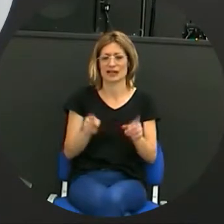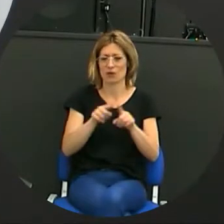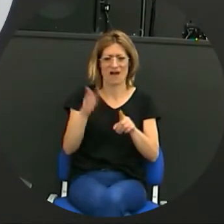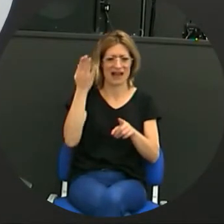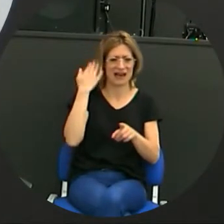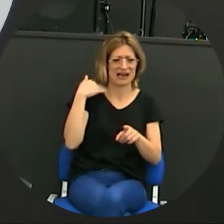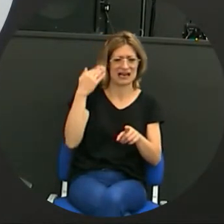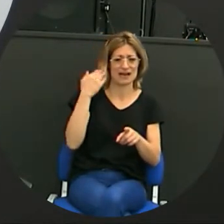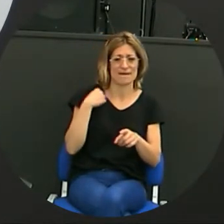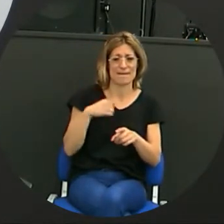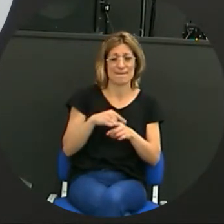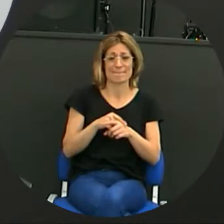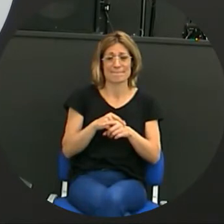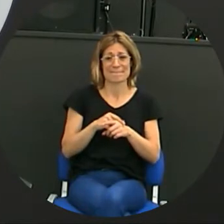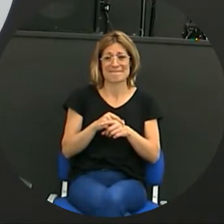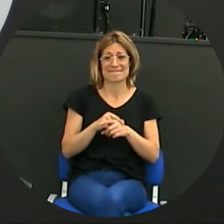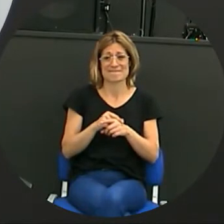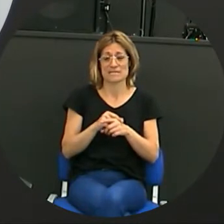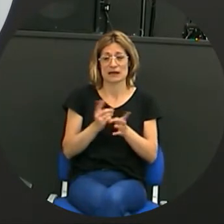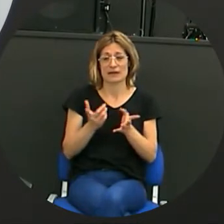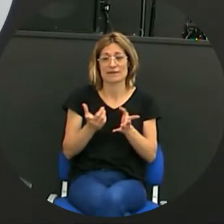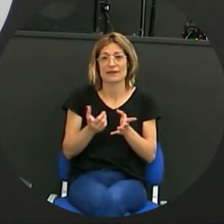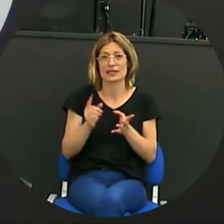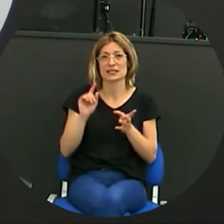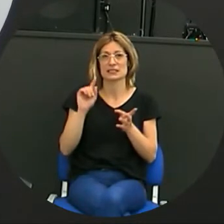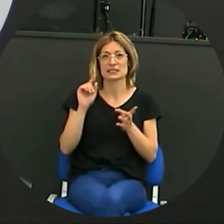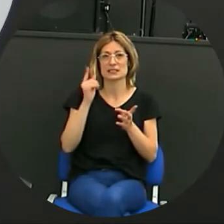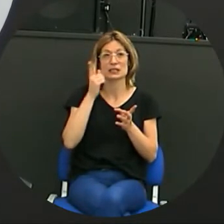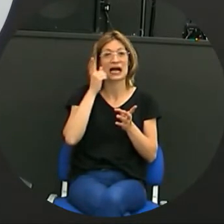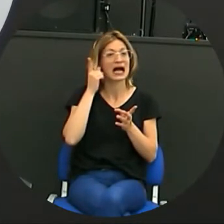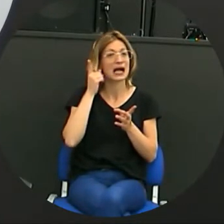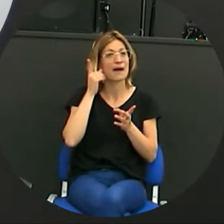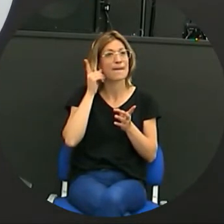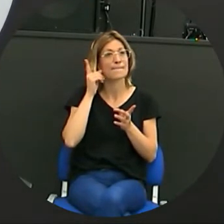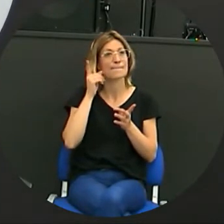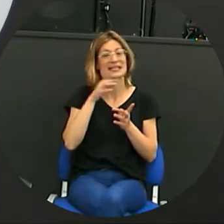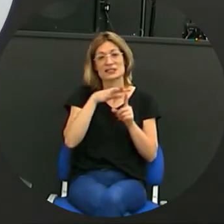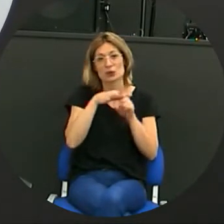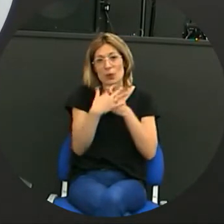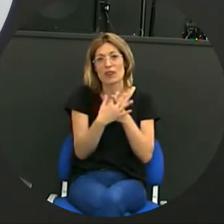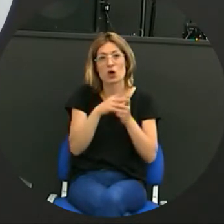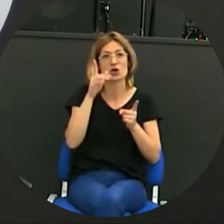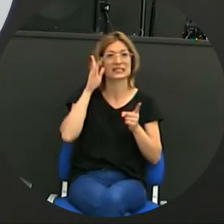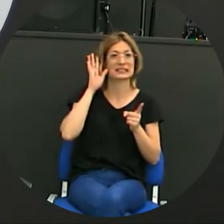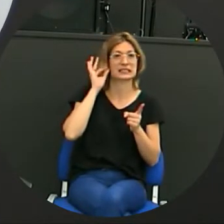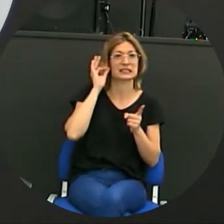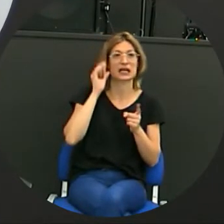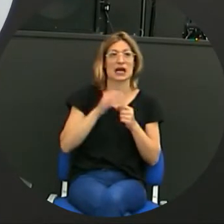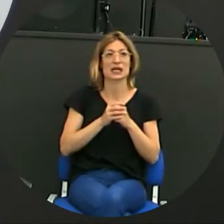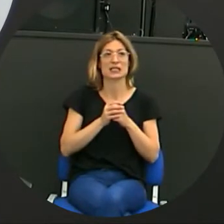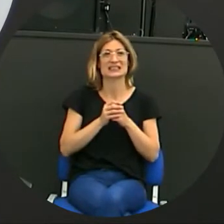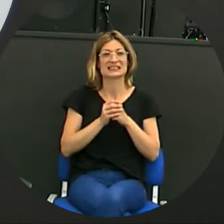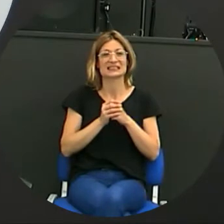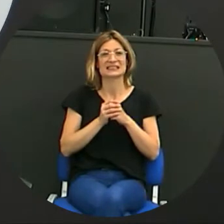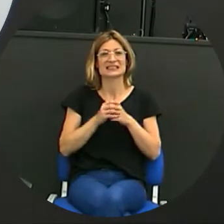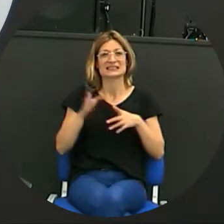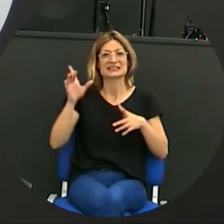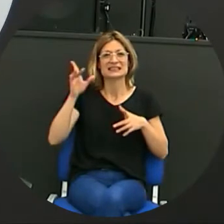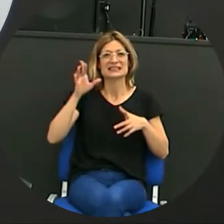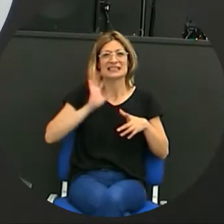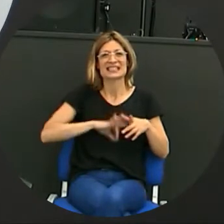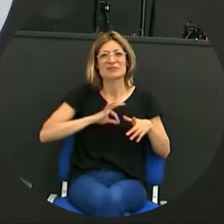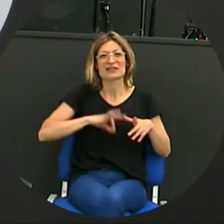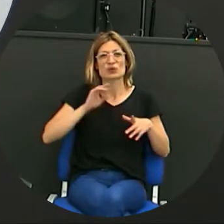estaba también la oposición de esa muchacha con espíritu de adivinación, Dios había preparado el encuentro con alguien